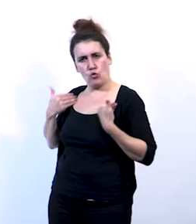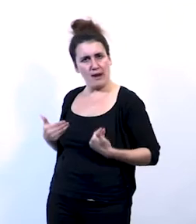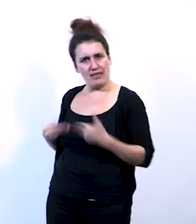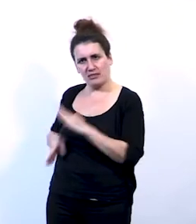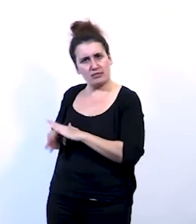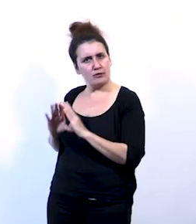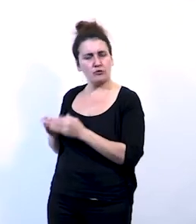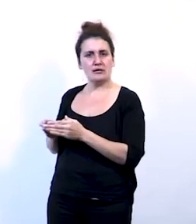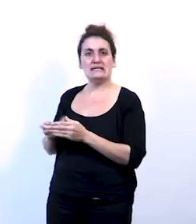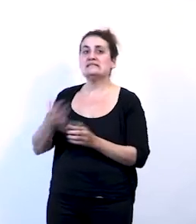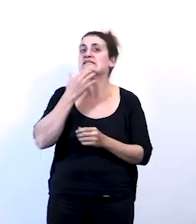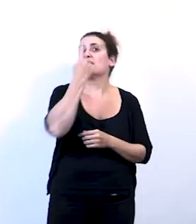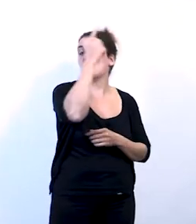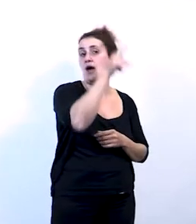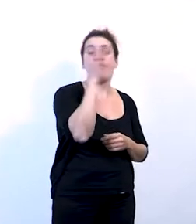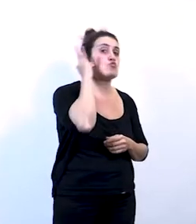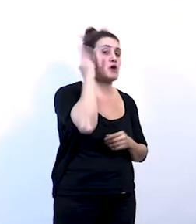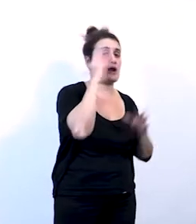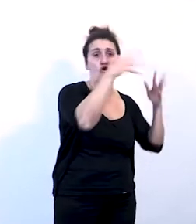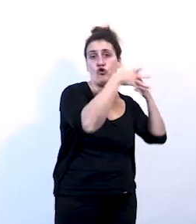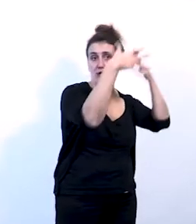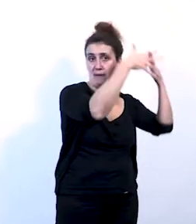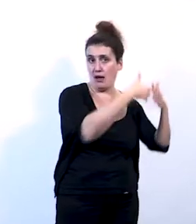Si una norteamericana